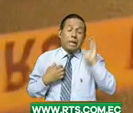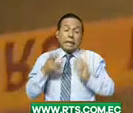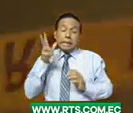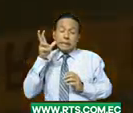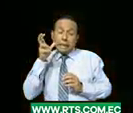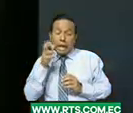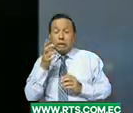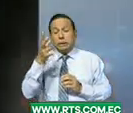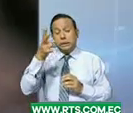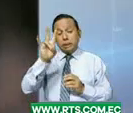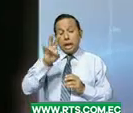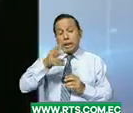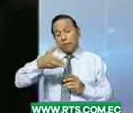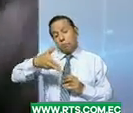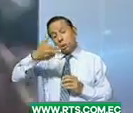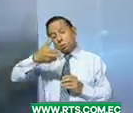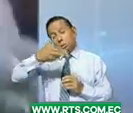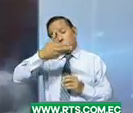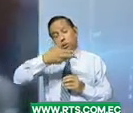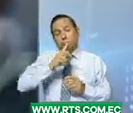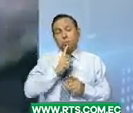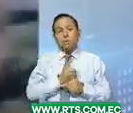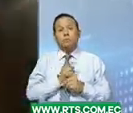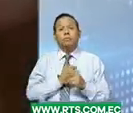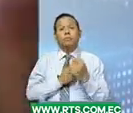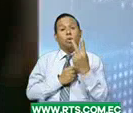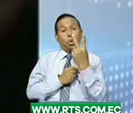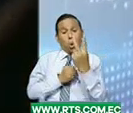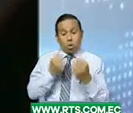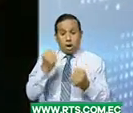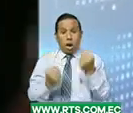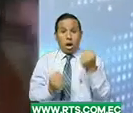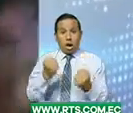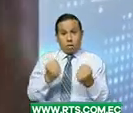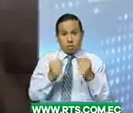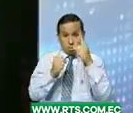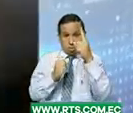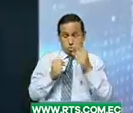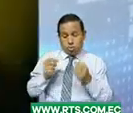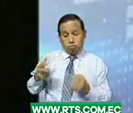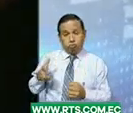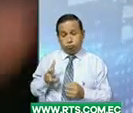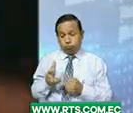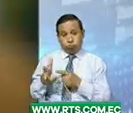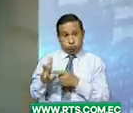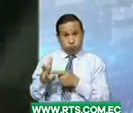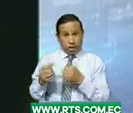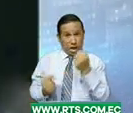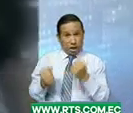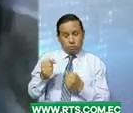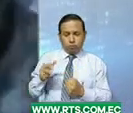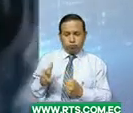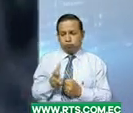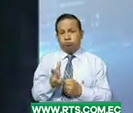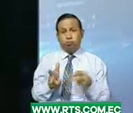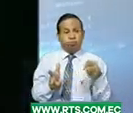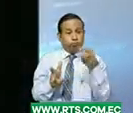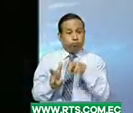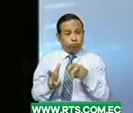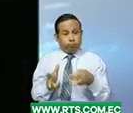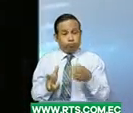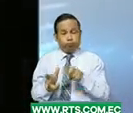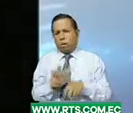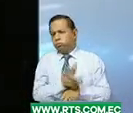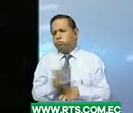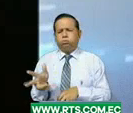27 disparos que han dado, dice. Hay dos vehículos, un vehículo en donde que ingresan los victimarios y huyen del sitio